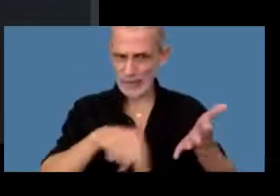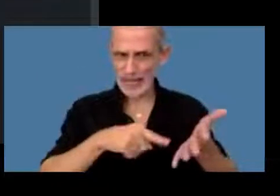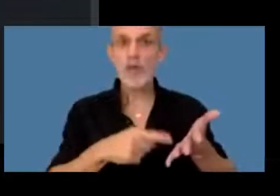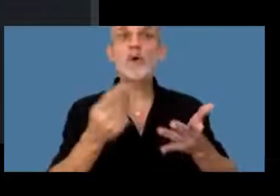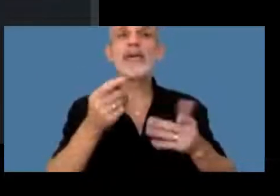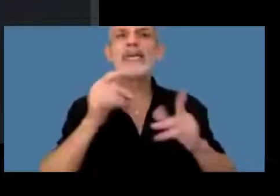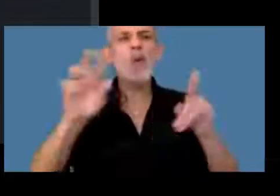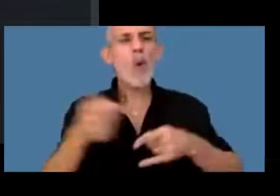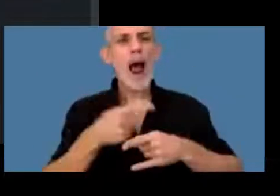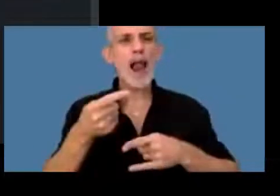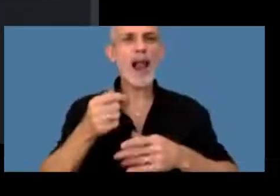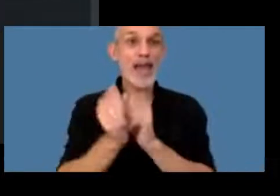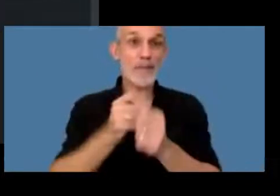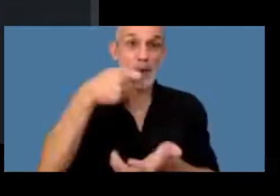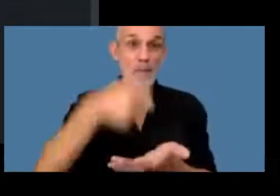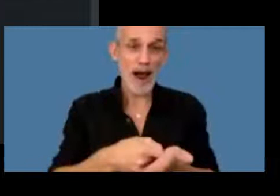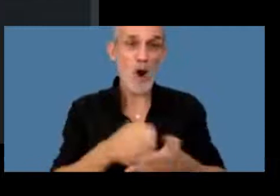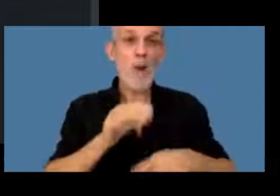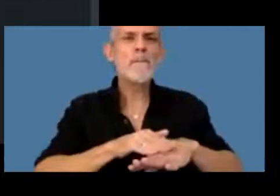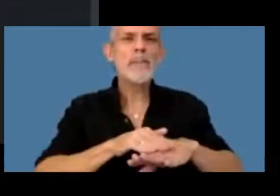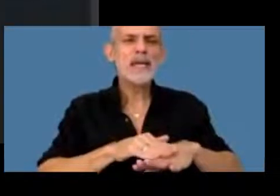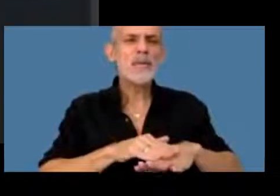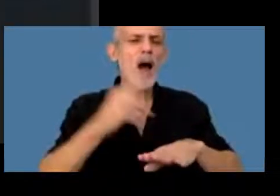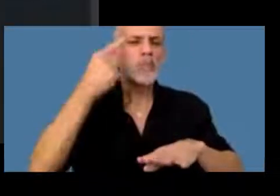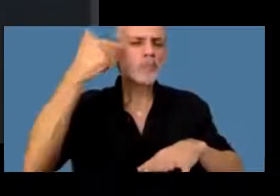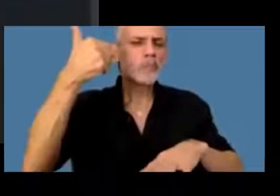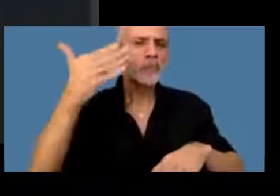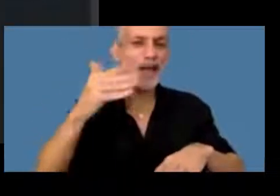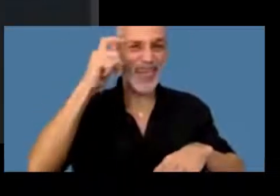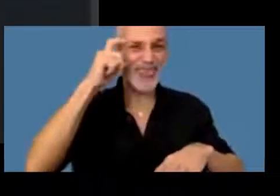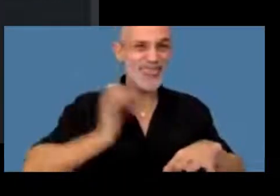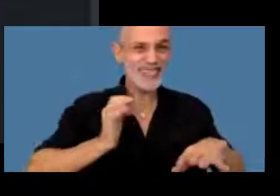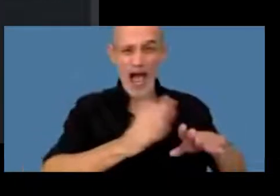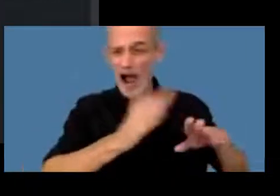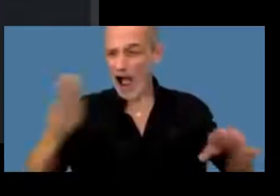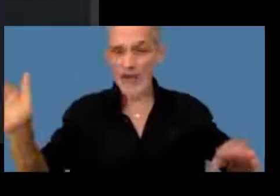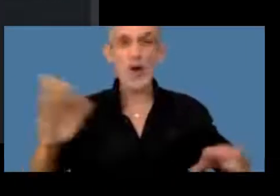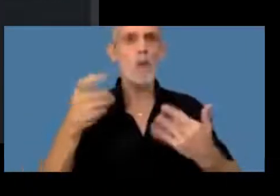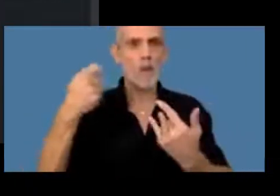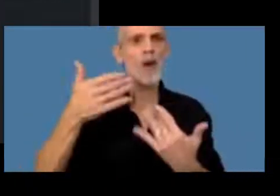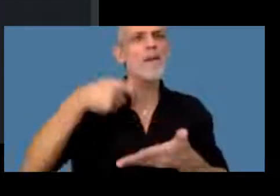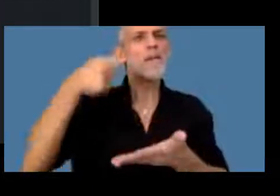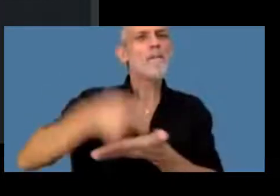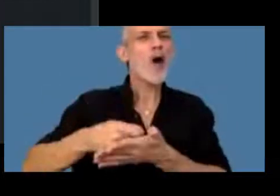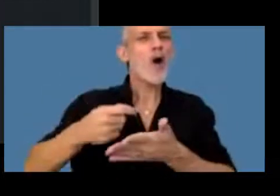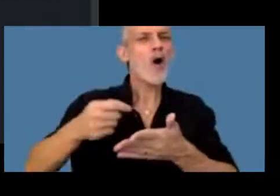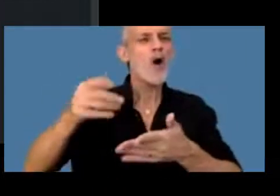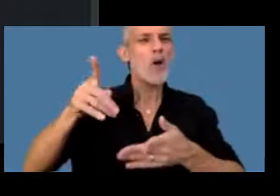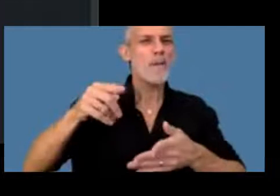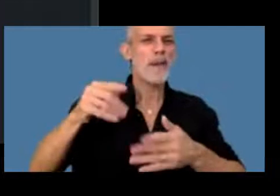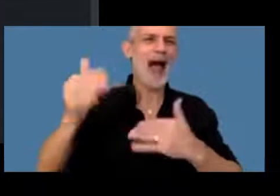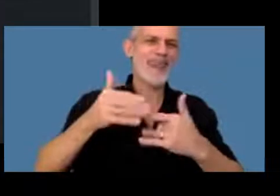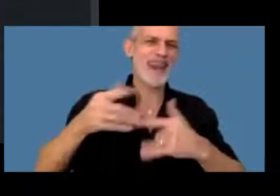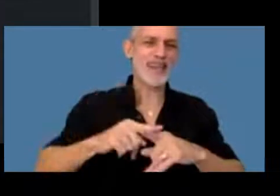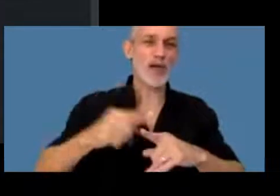pagó mínima presunta, tiene que recordar que puede computarlo en los 10 ejercicios siguientes como pago a cuenta del impuesto a las ganancias. Igual esto después les queda a ustedes